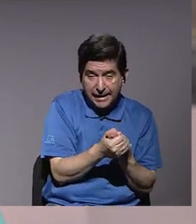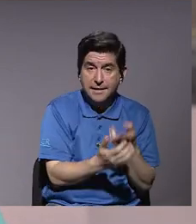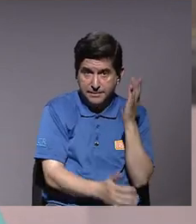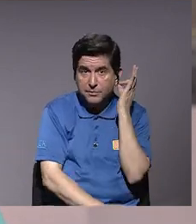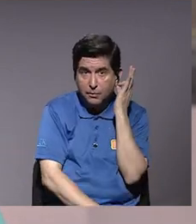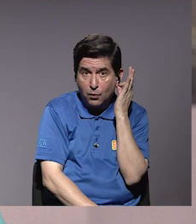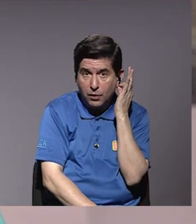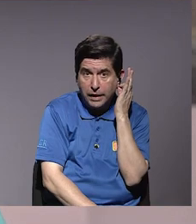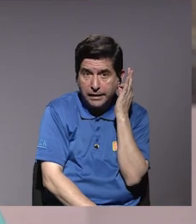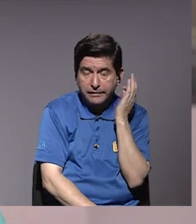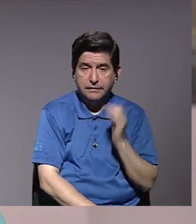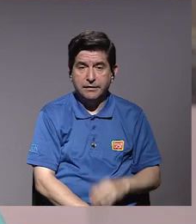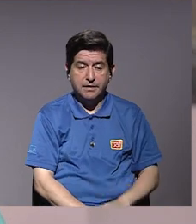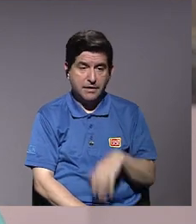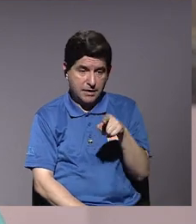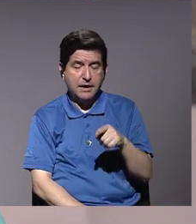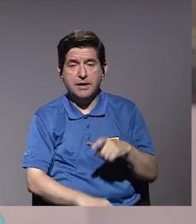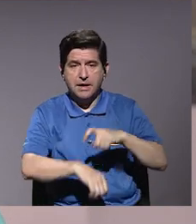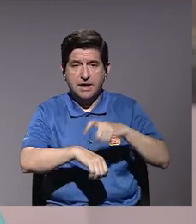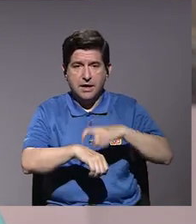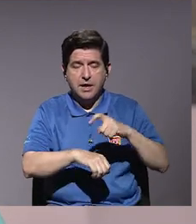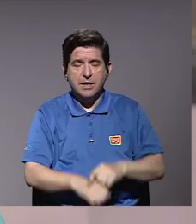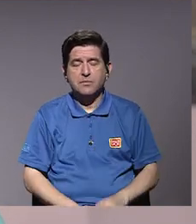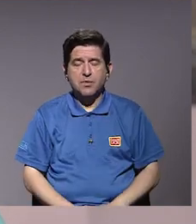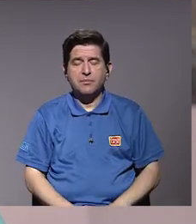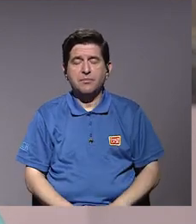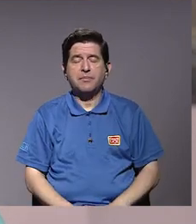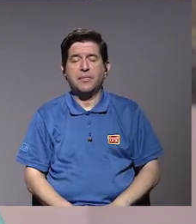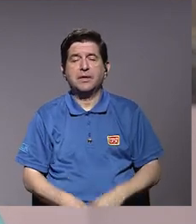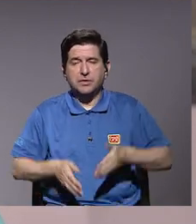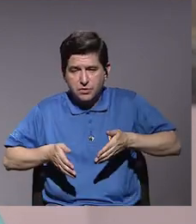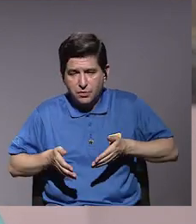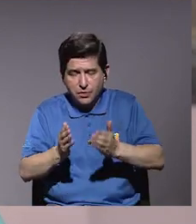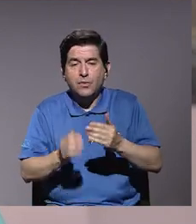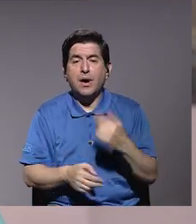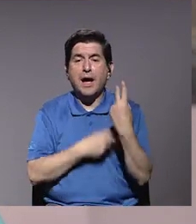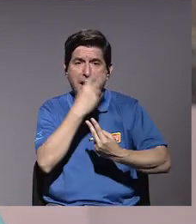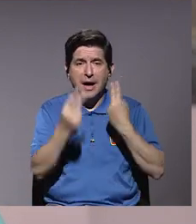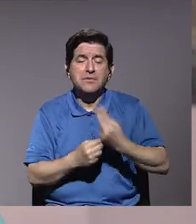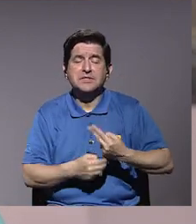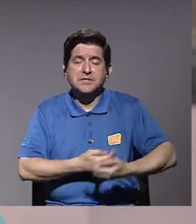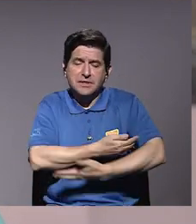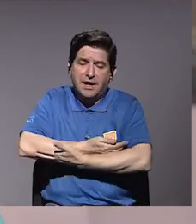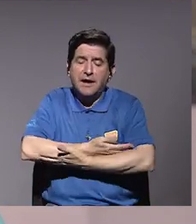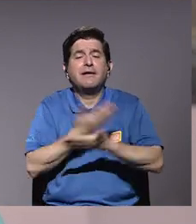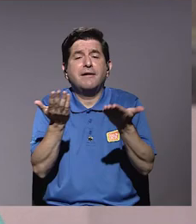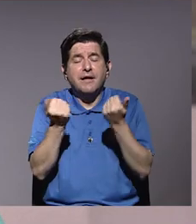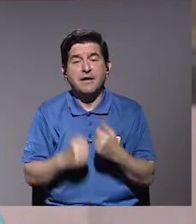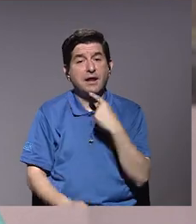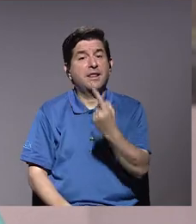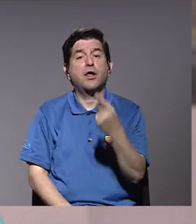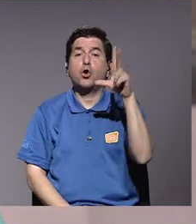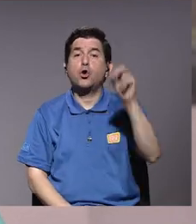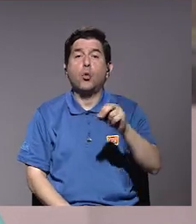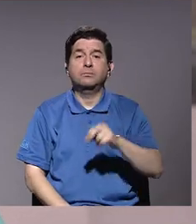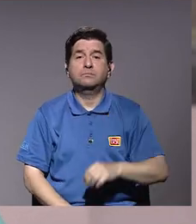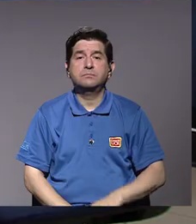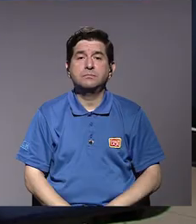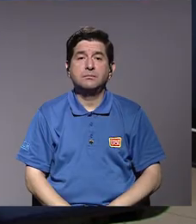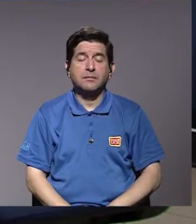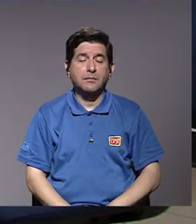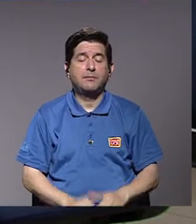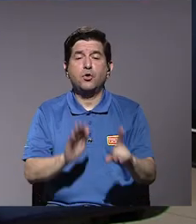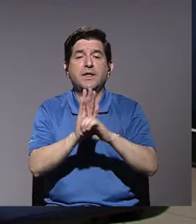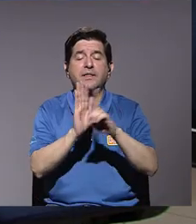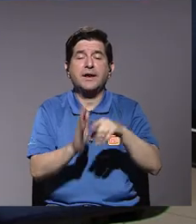la pareja femenina de esta, de esta mujer que estaba con su hijo internada pidió ir a ver al niño. Y le